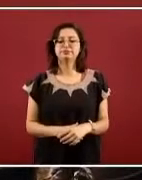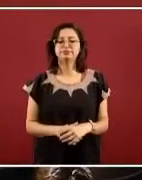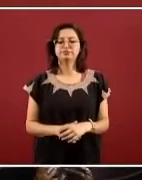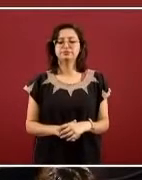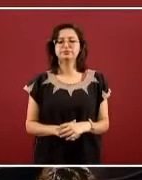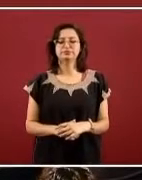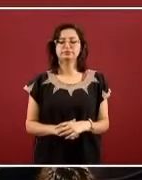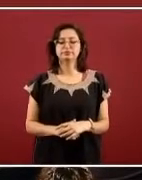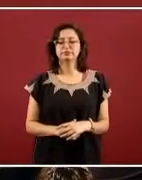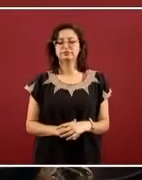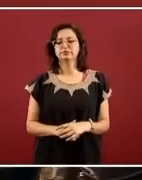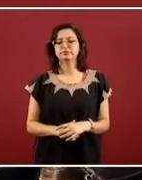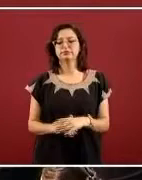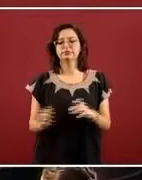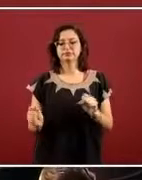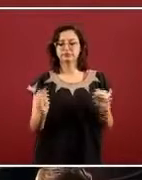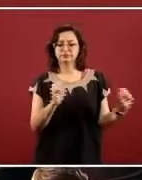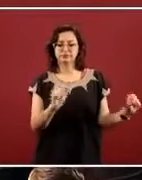siguiente, por favor.